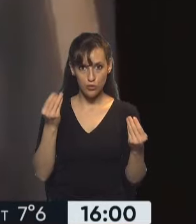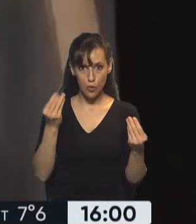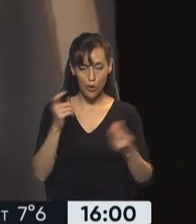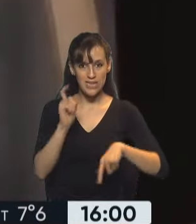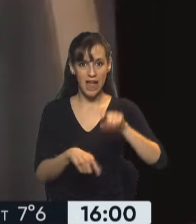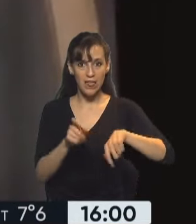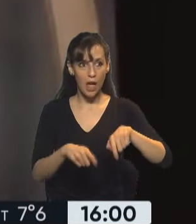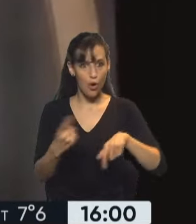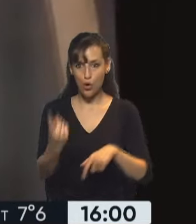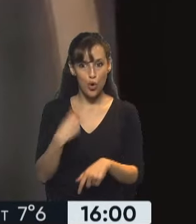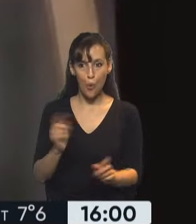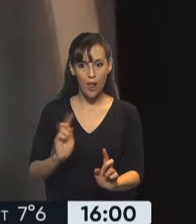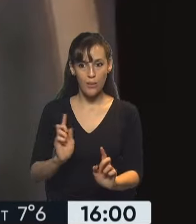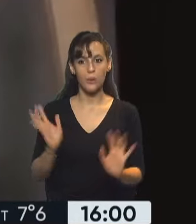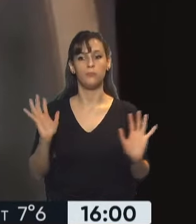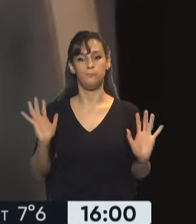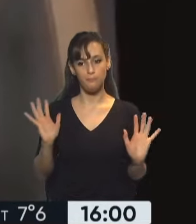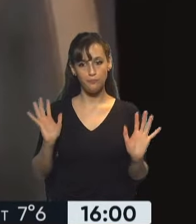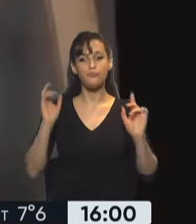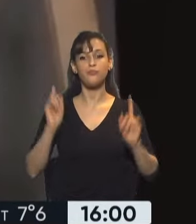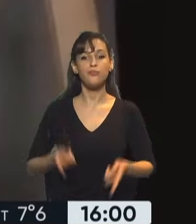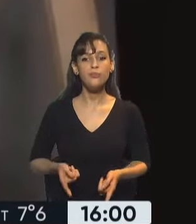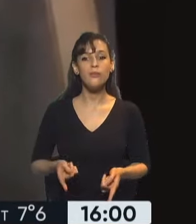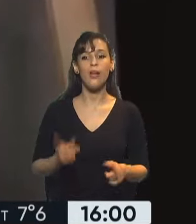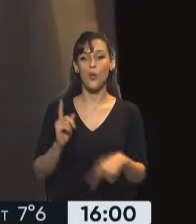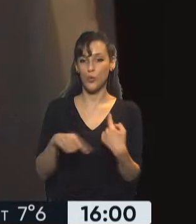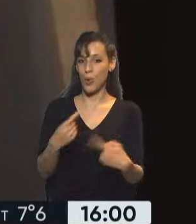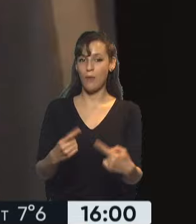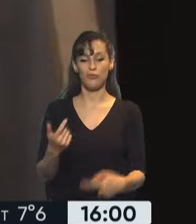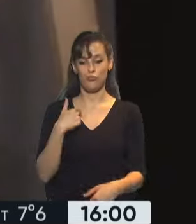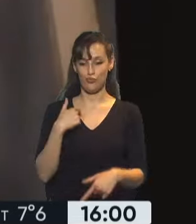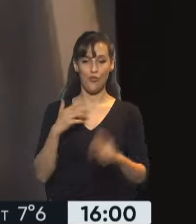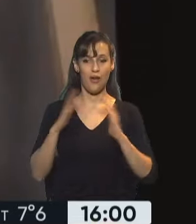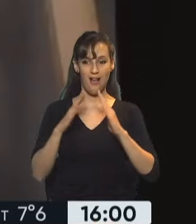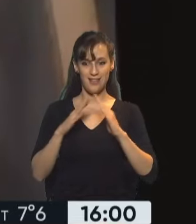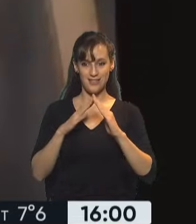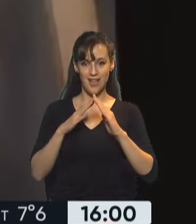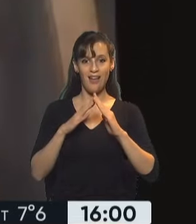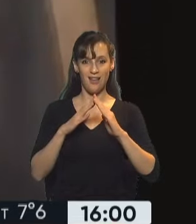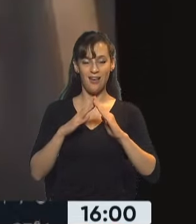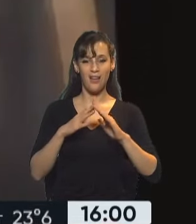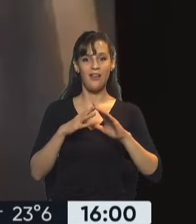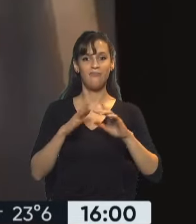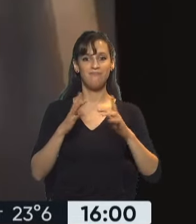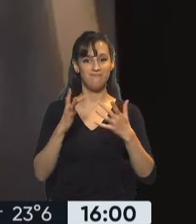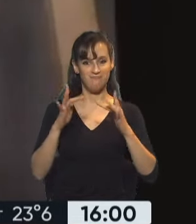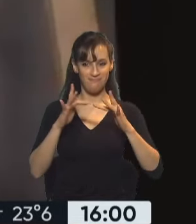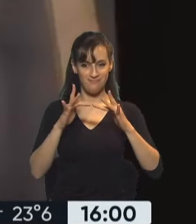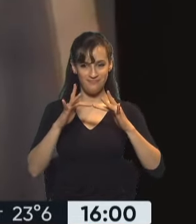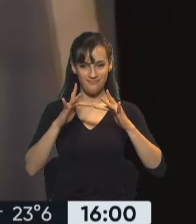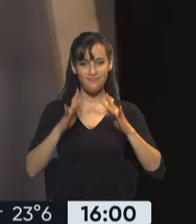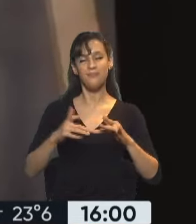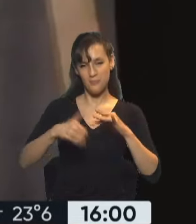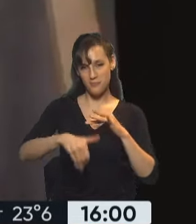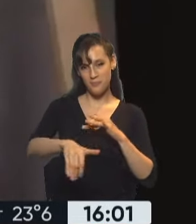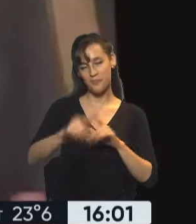no vuelve. Así que bueno, mientras tanto seguimos acá, sigo yo desde acá y ahora vamos a conectar seguramente con él.